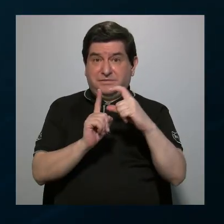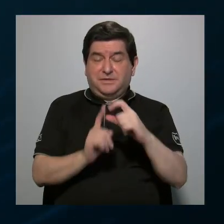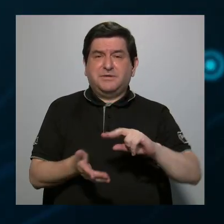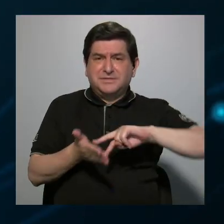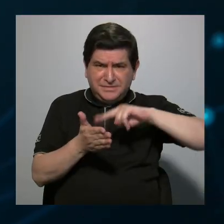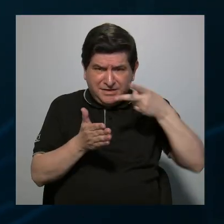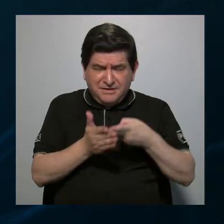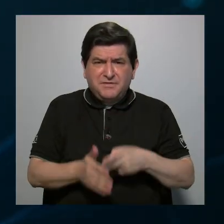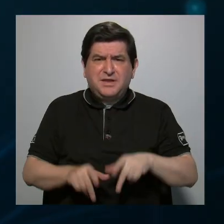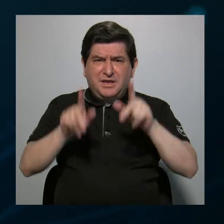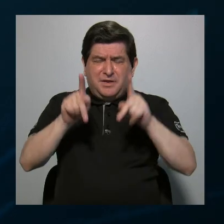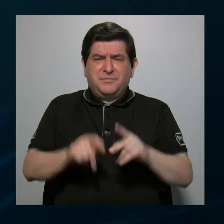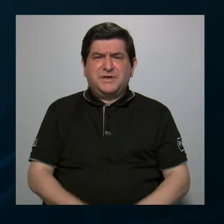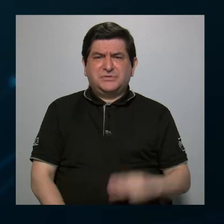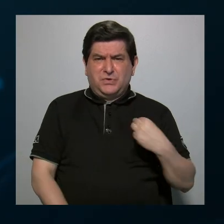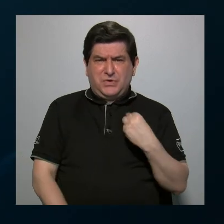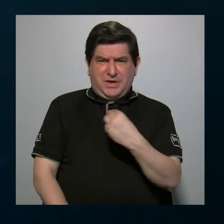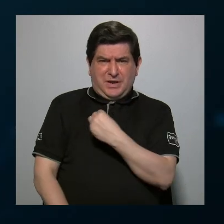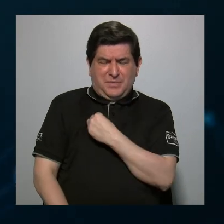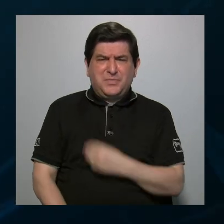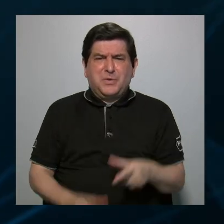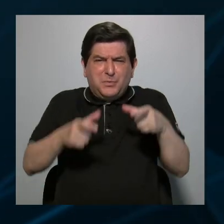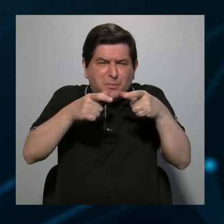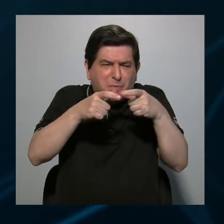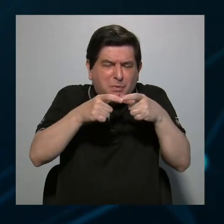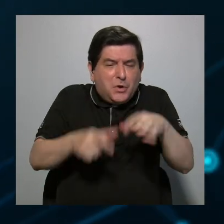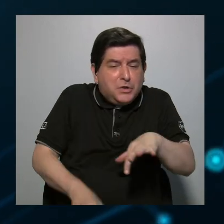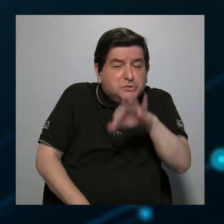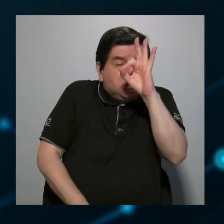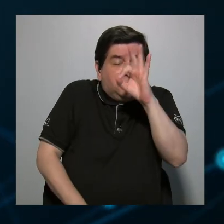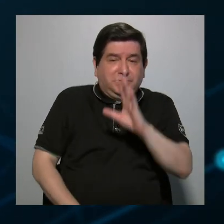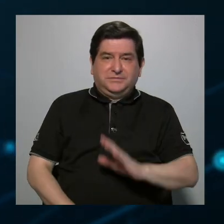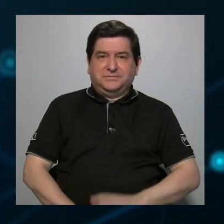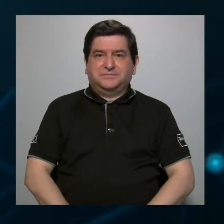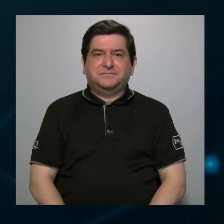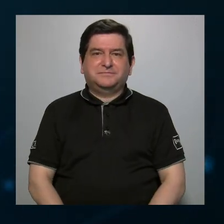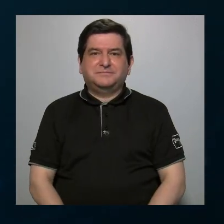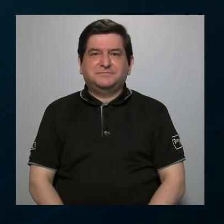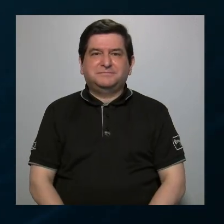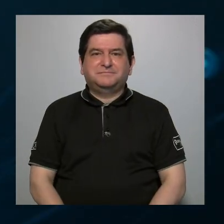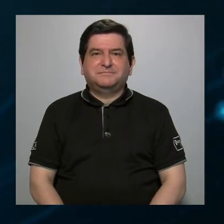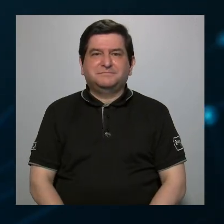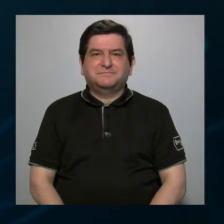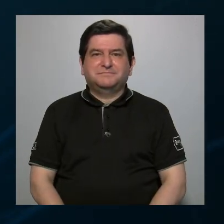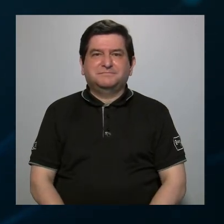Elitista se refiere a alguien perteneciente o relativo a una minoría selecta o élite.